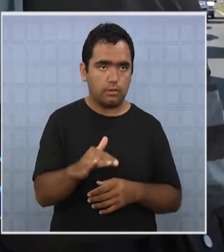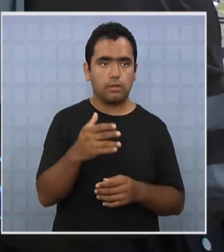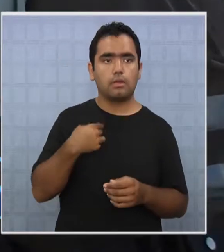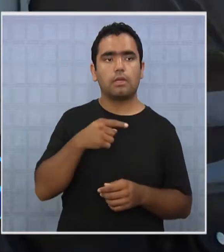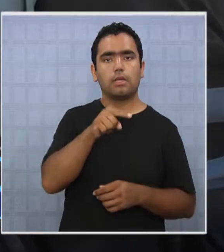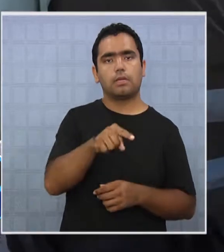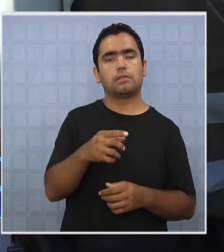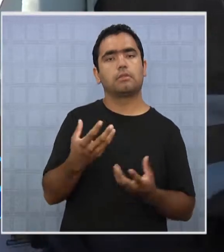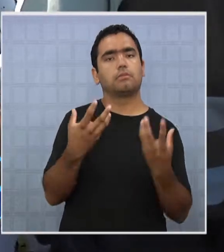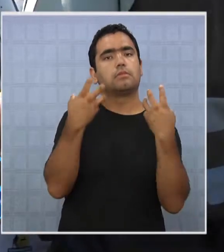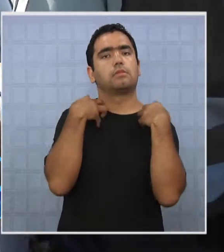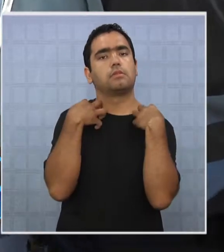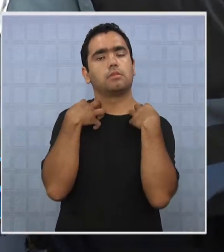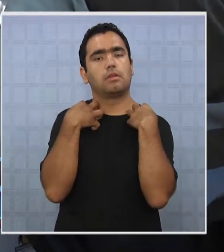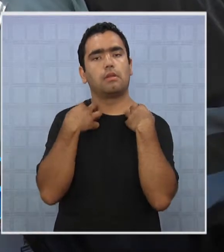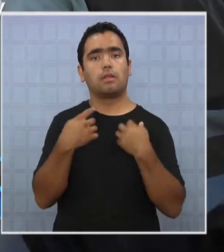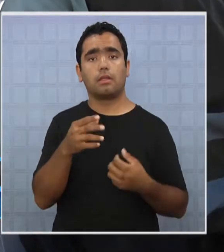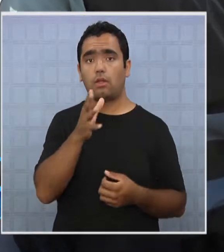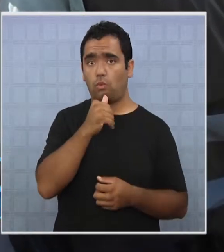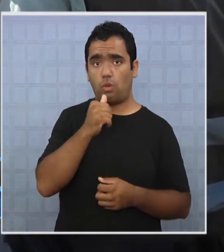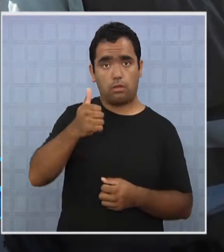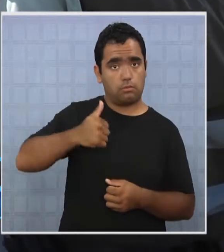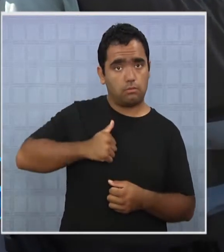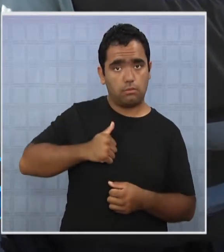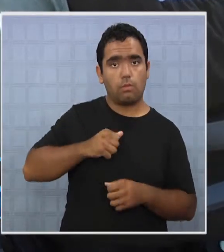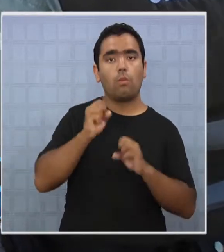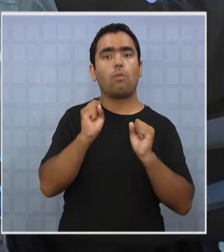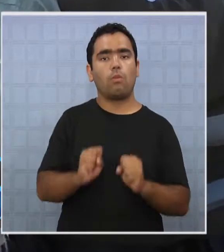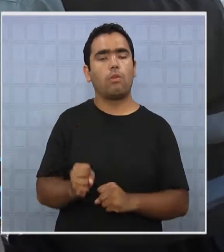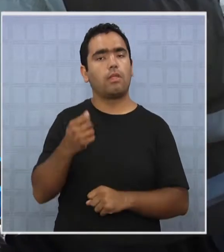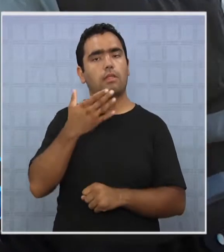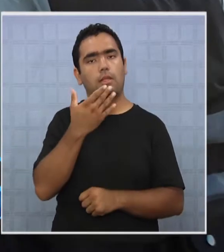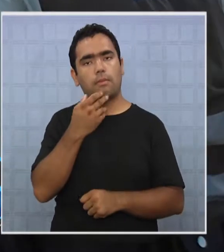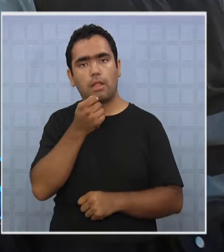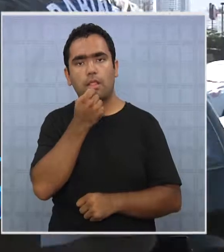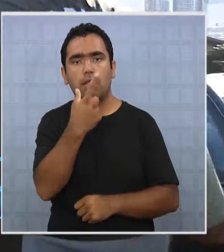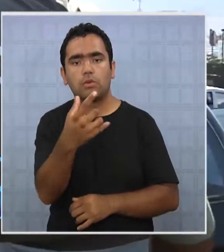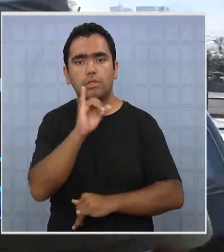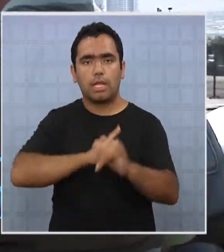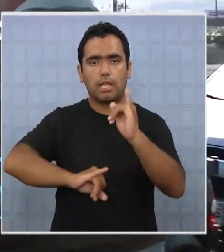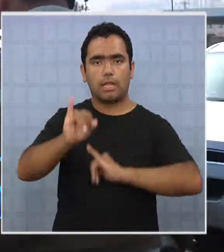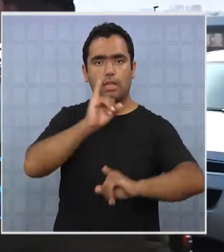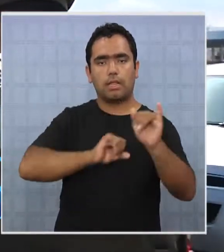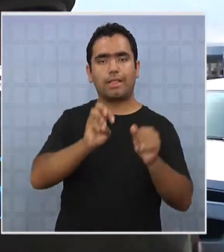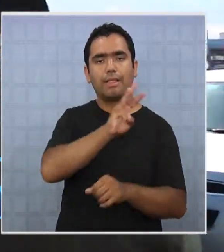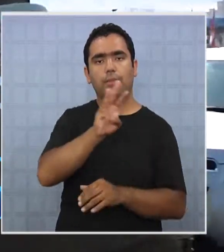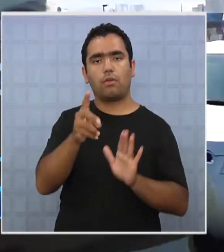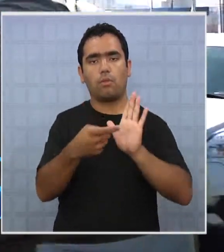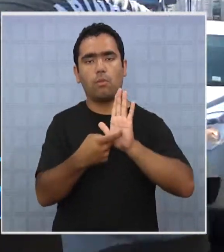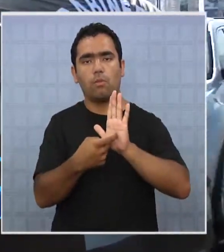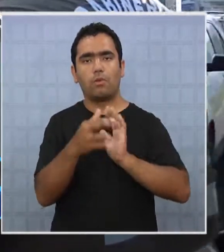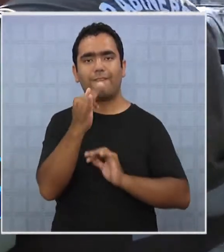del conductor que, cuando no se cumplen, pueden ser denunciados a través de la página